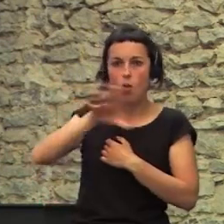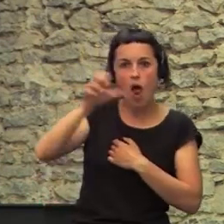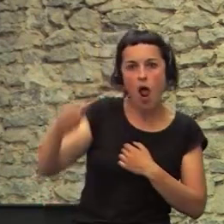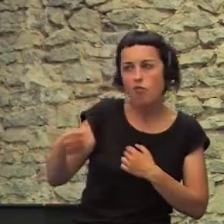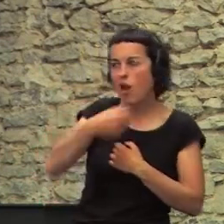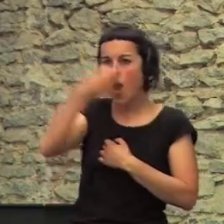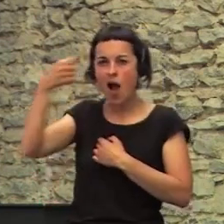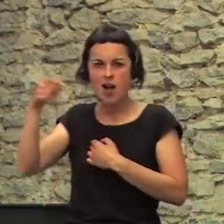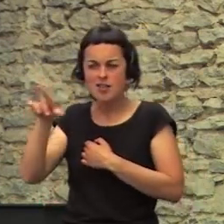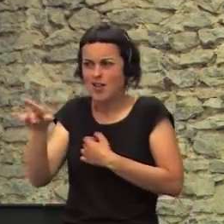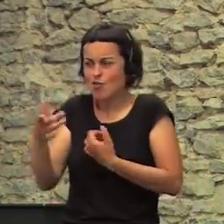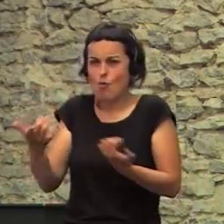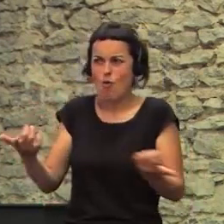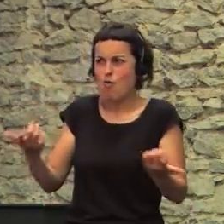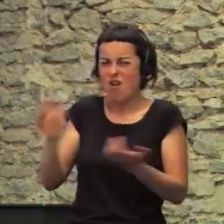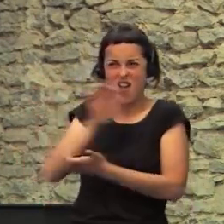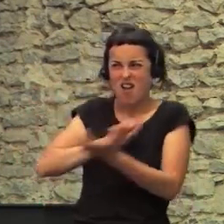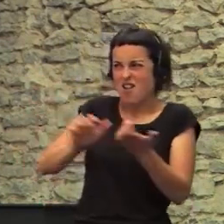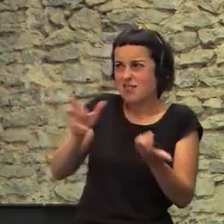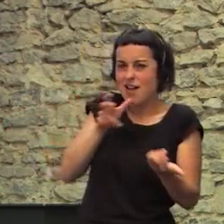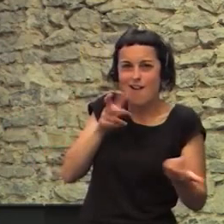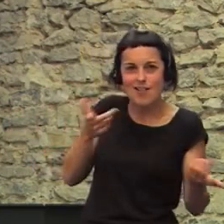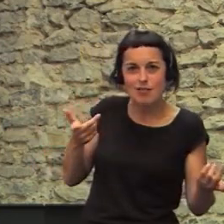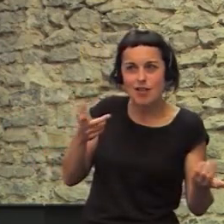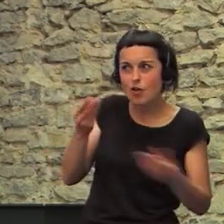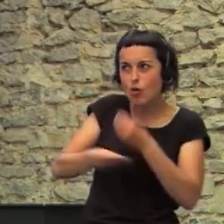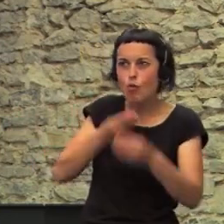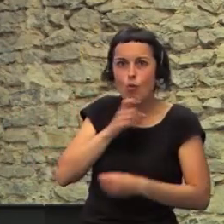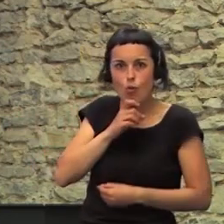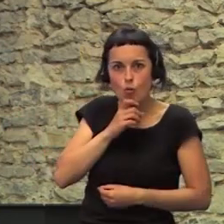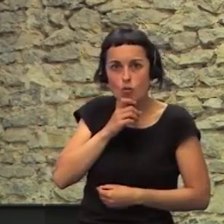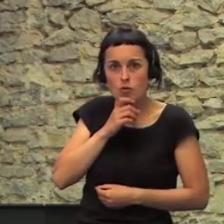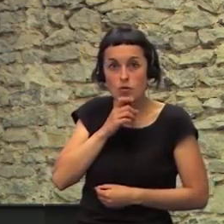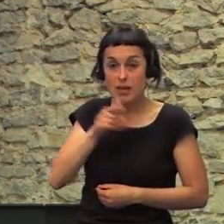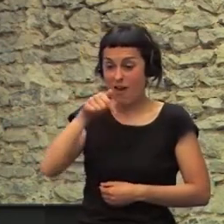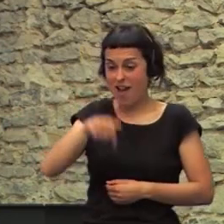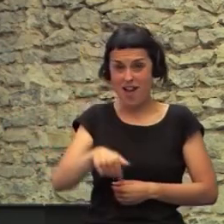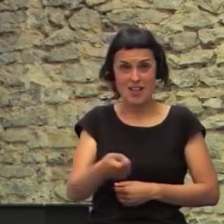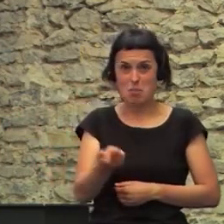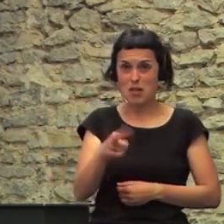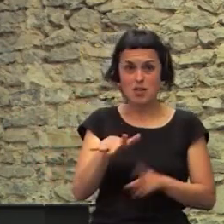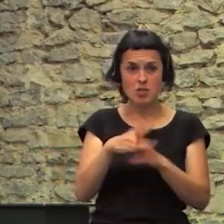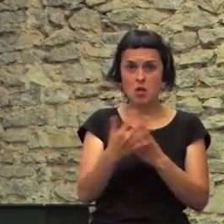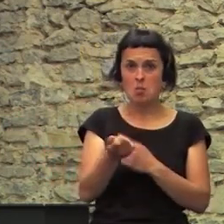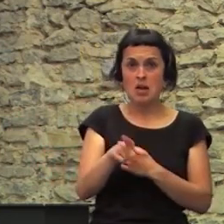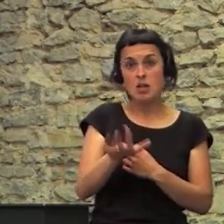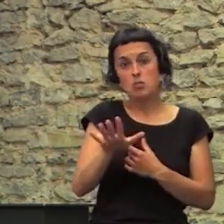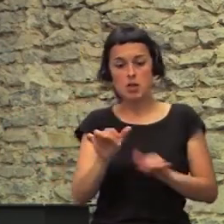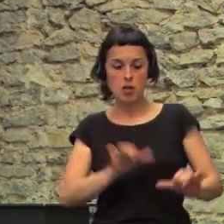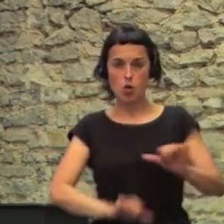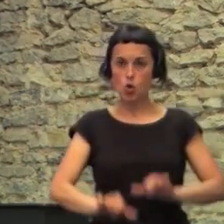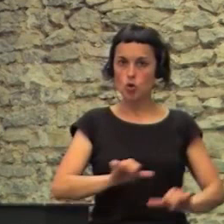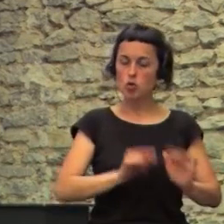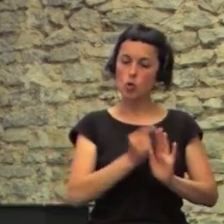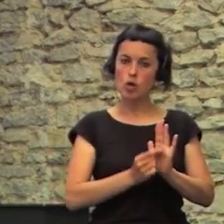creemos que tienen rituales bárbaros, pero sin embargo nuestros rituales son igual de bárbaros, solo que se hacen en quirófano con